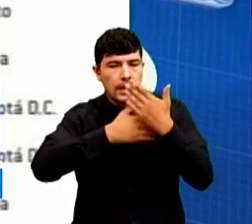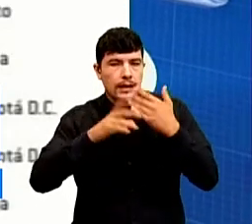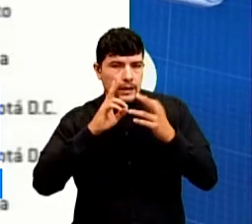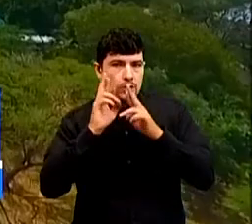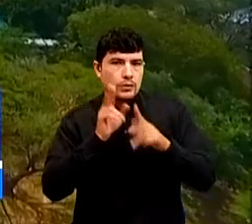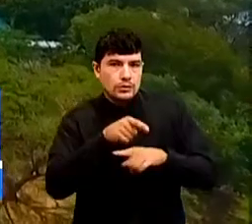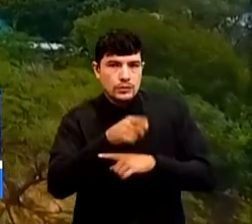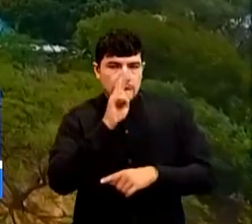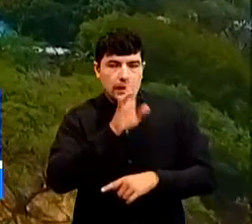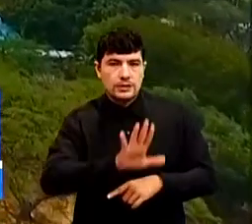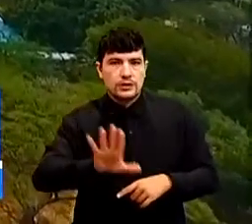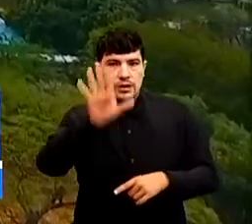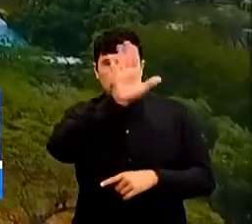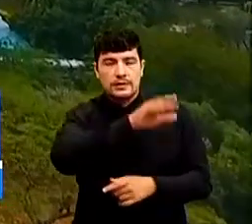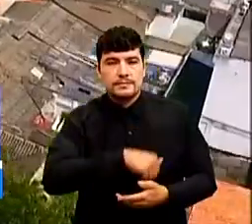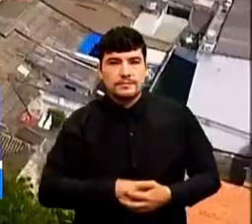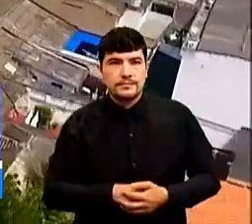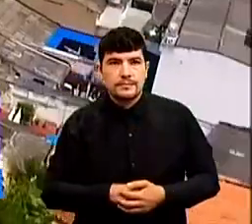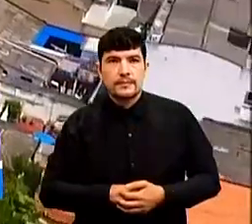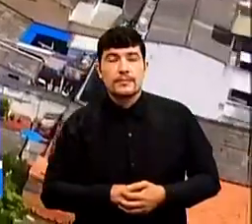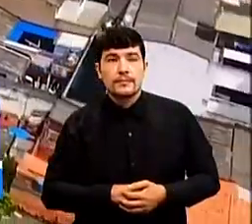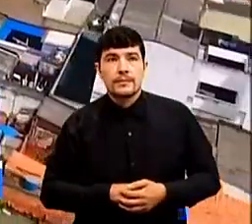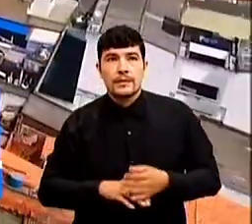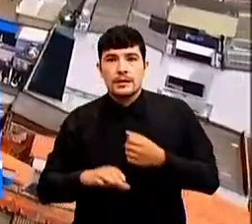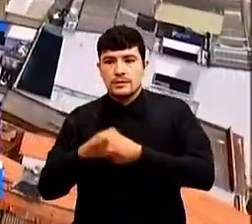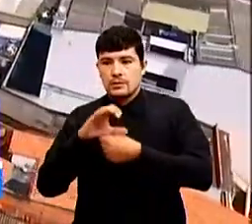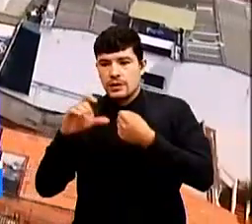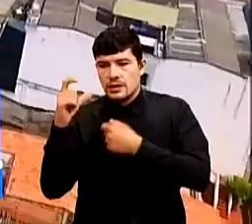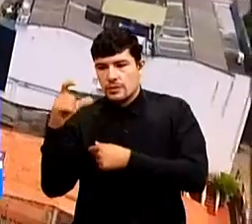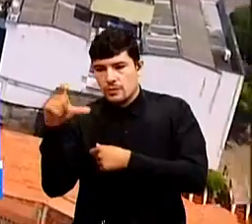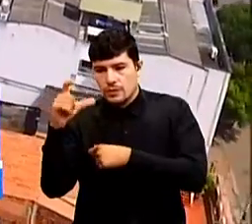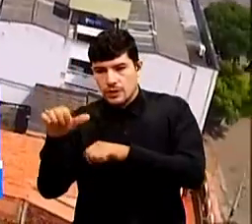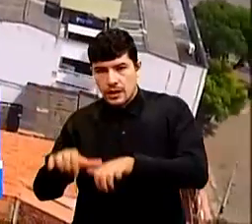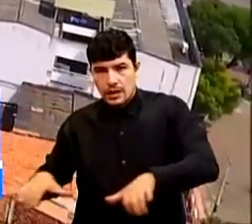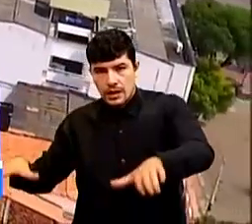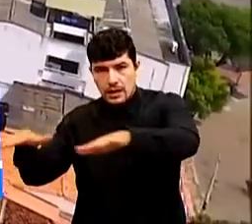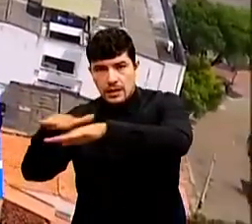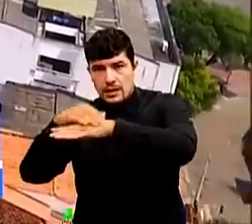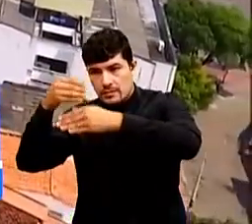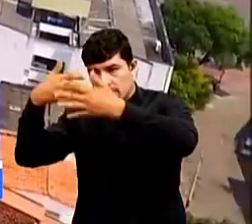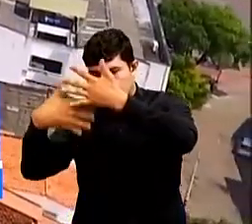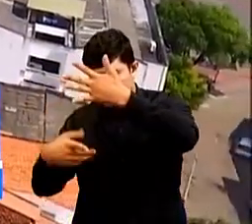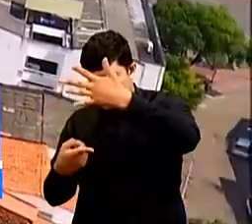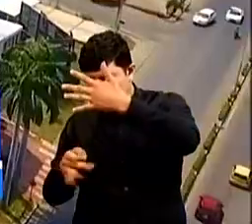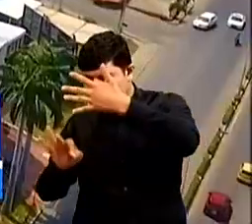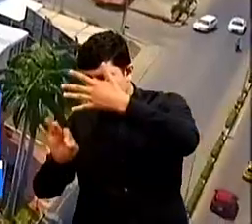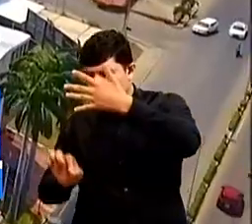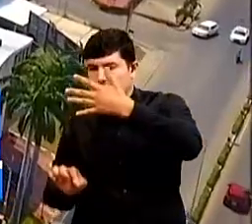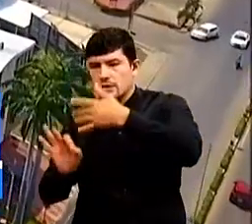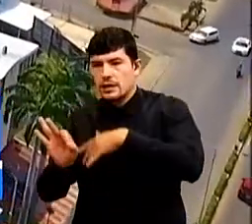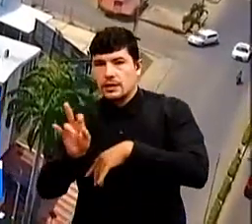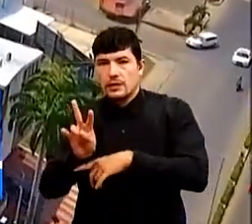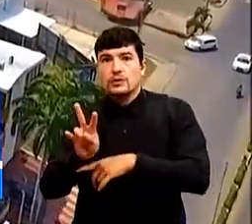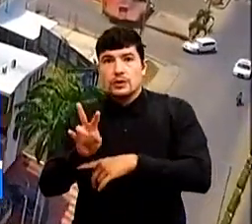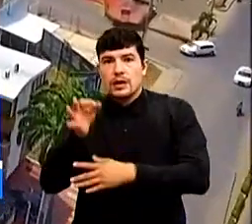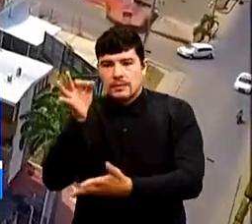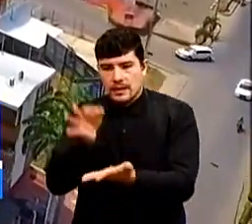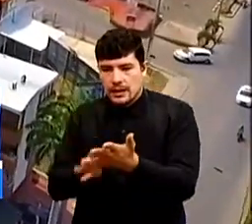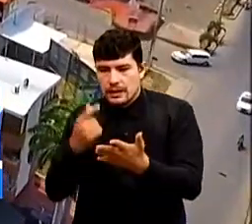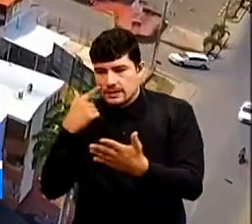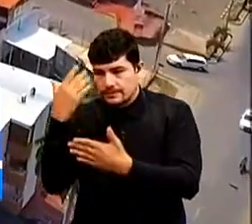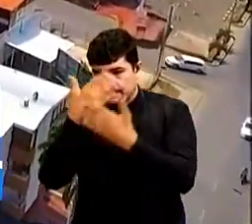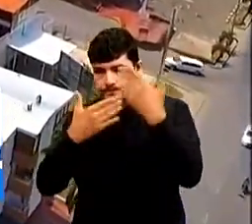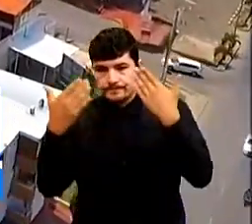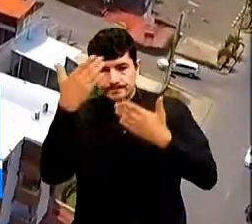nacional por otra parte Cúcuta y su área metropolitana se ubica en el puesto 18 entre las 32 capitales evaluadas